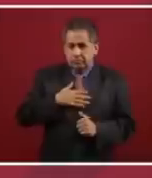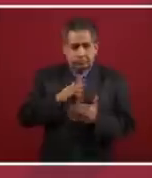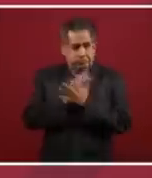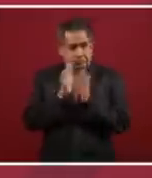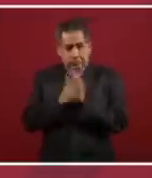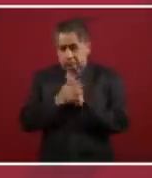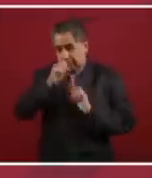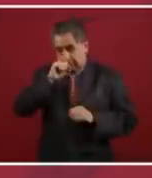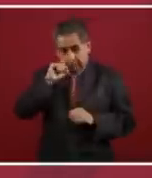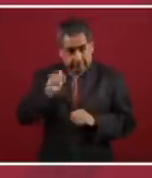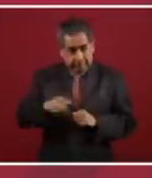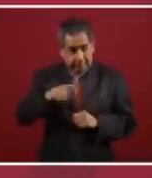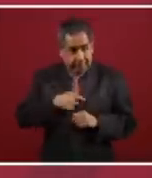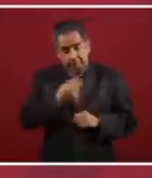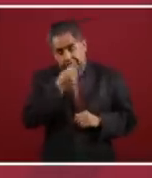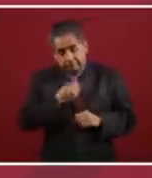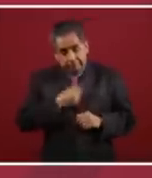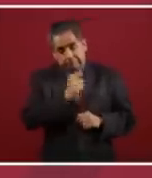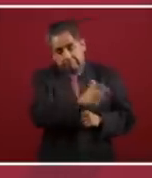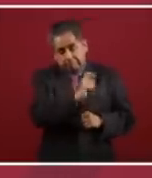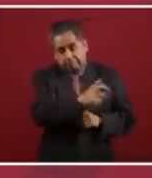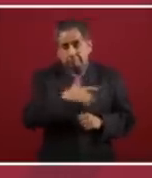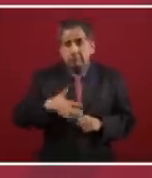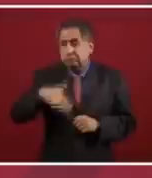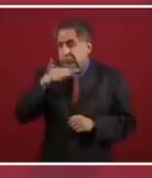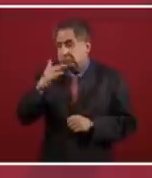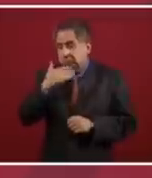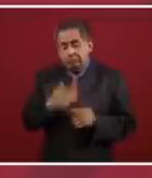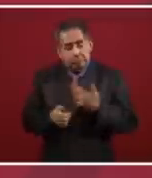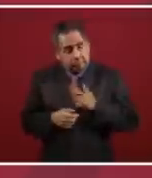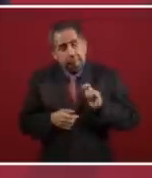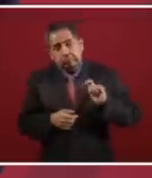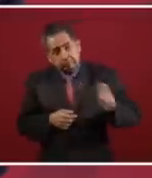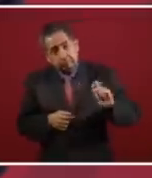cómplice de corrupción, voy a estar pagando